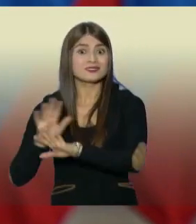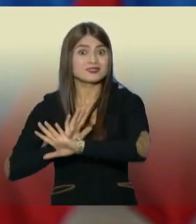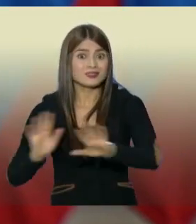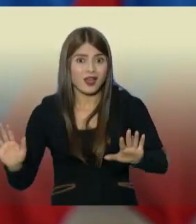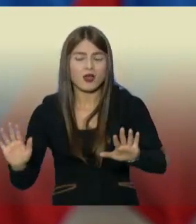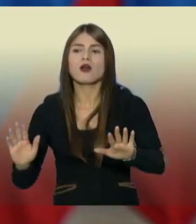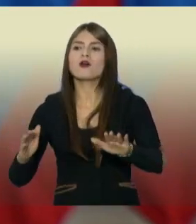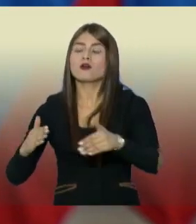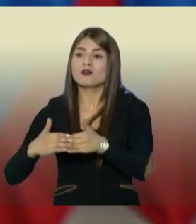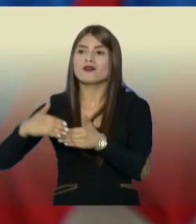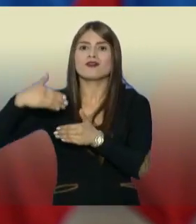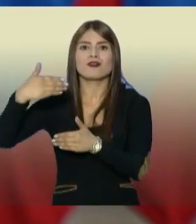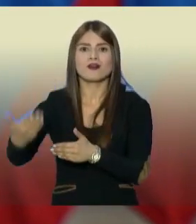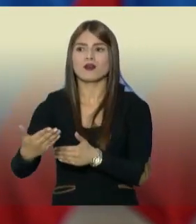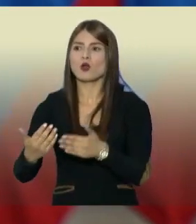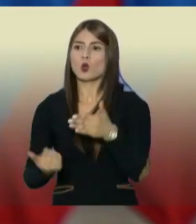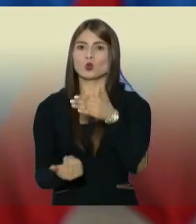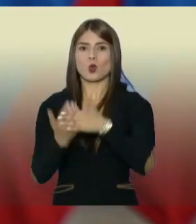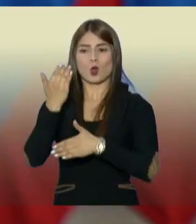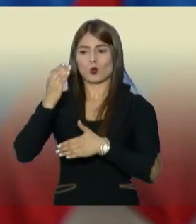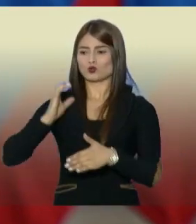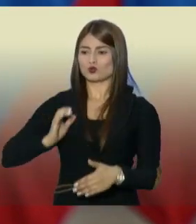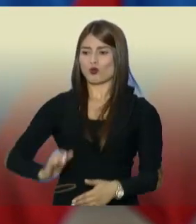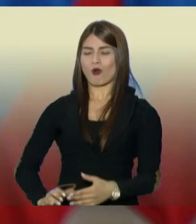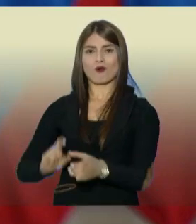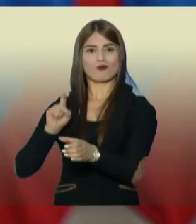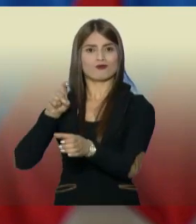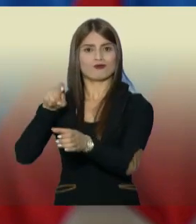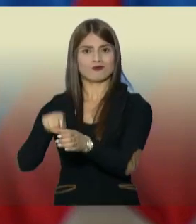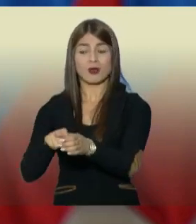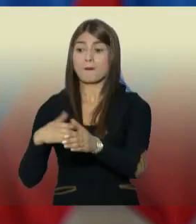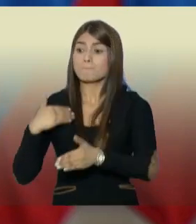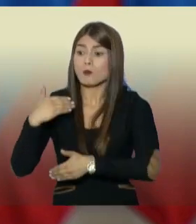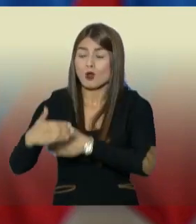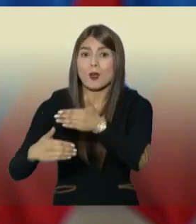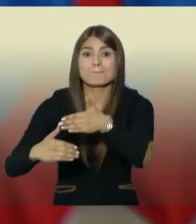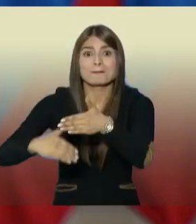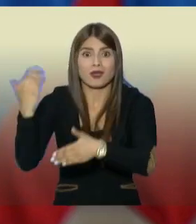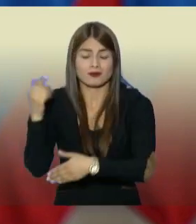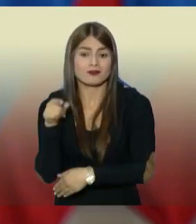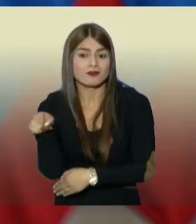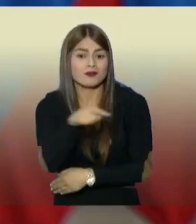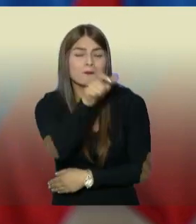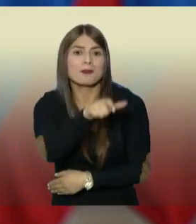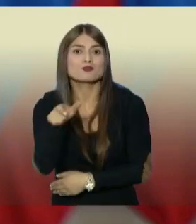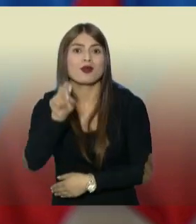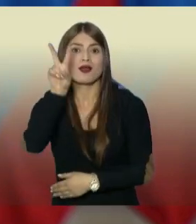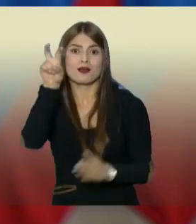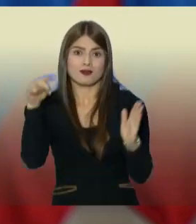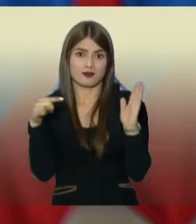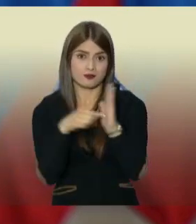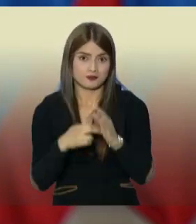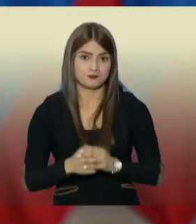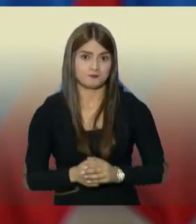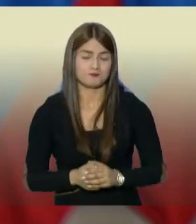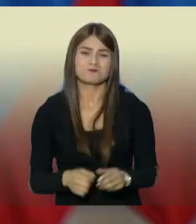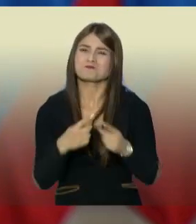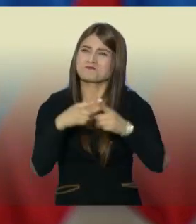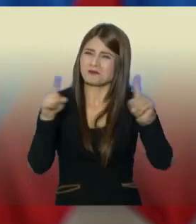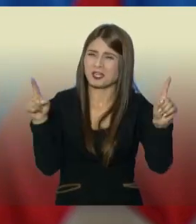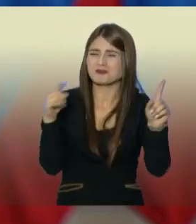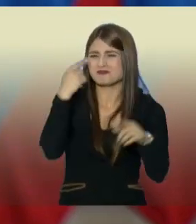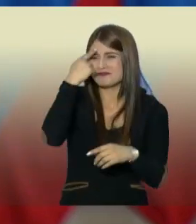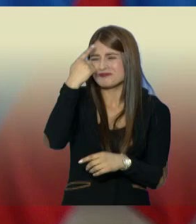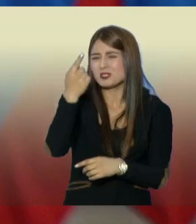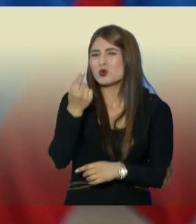7000 excombatientes también se ha iniciado sin embargo debido a los retrasos